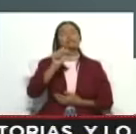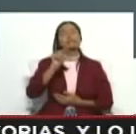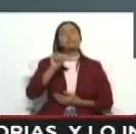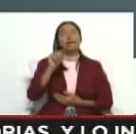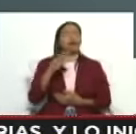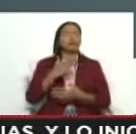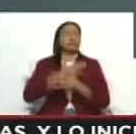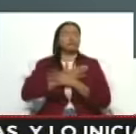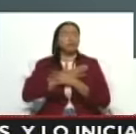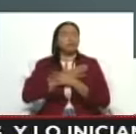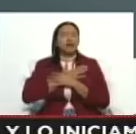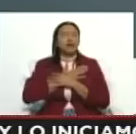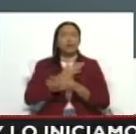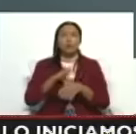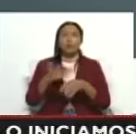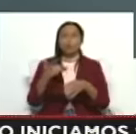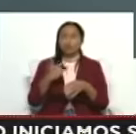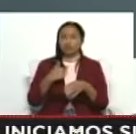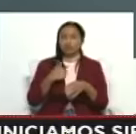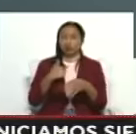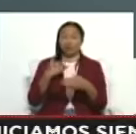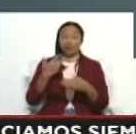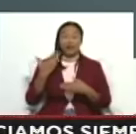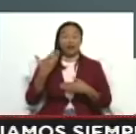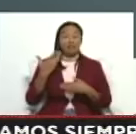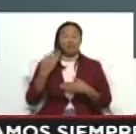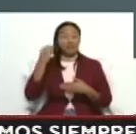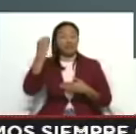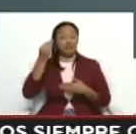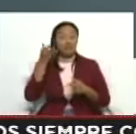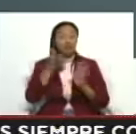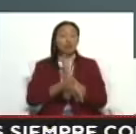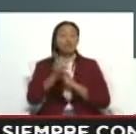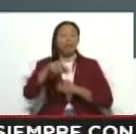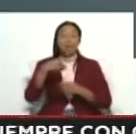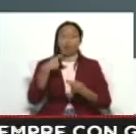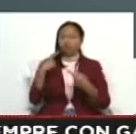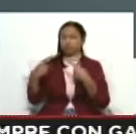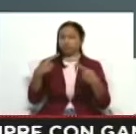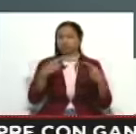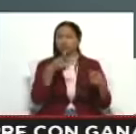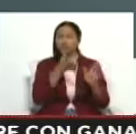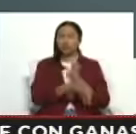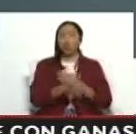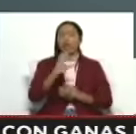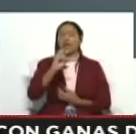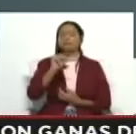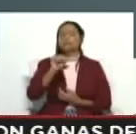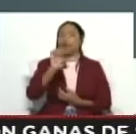porque aquí se está hablando cosas más allá de la ruta electoral. ¿Qué es algo más allá de la ruta electoral?